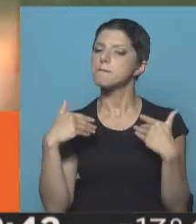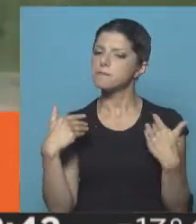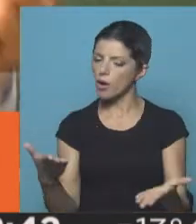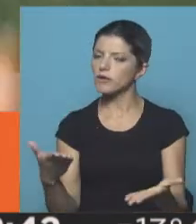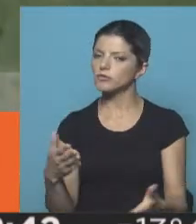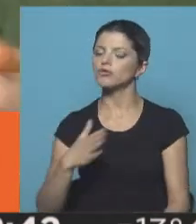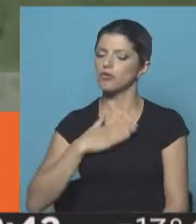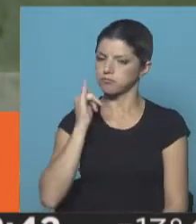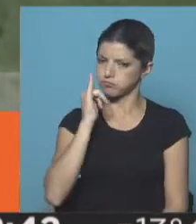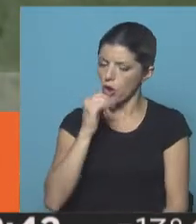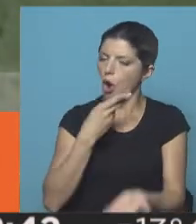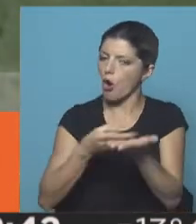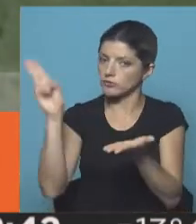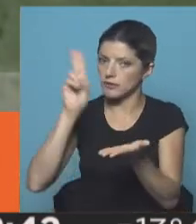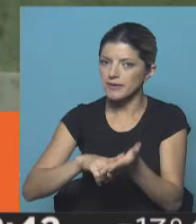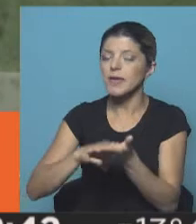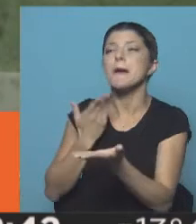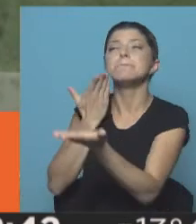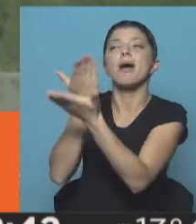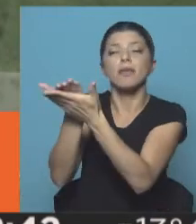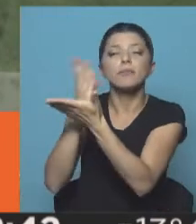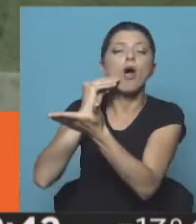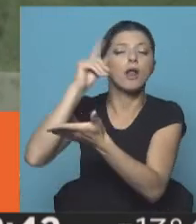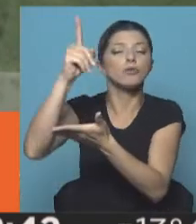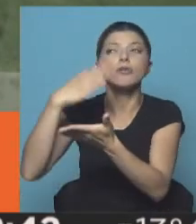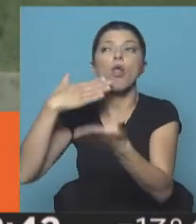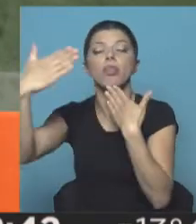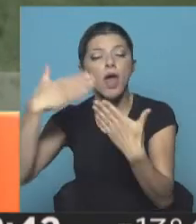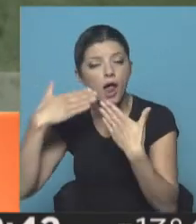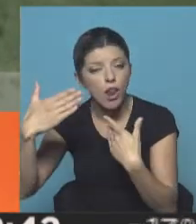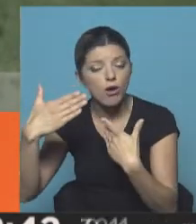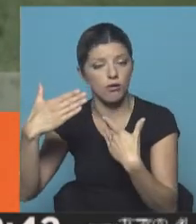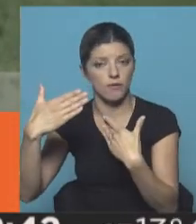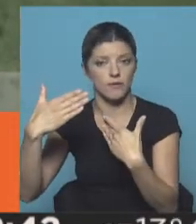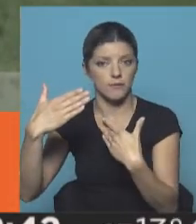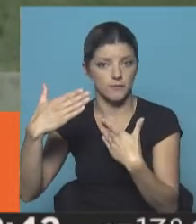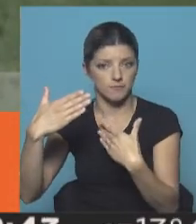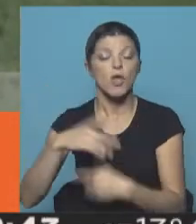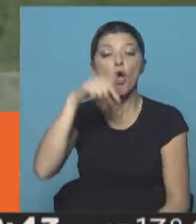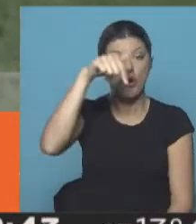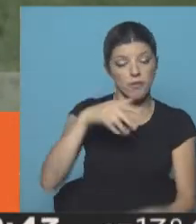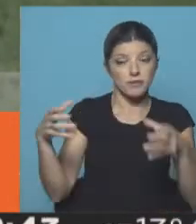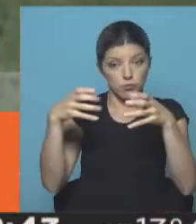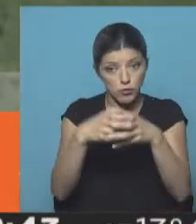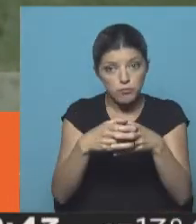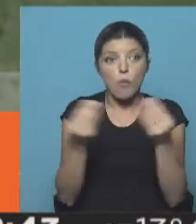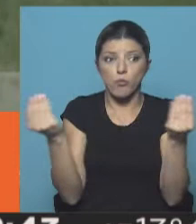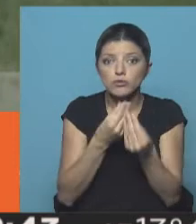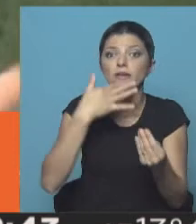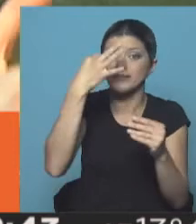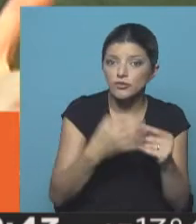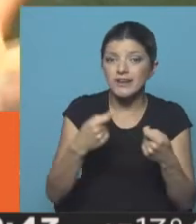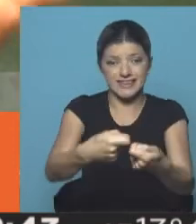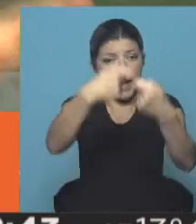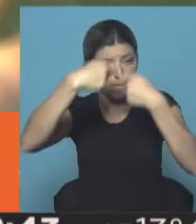nuestro llamado al diálogo con el Reino Unido, como mandan tantas resoluciones de esta organización,